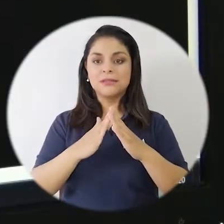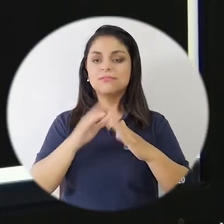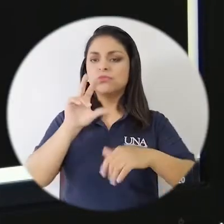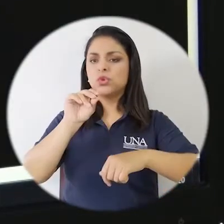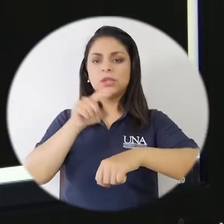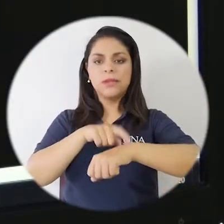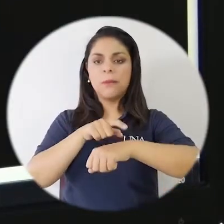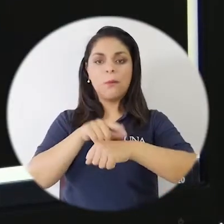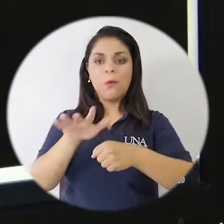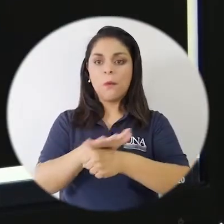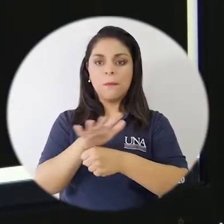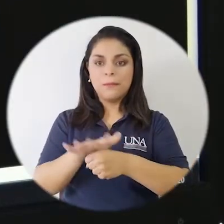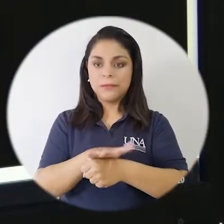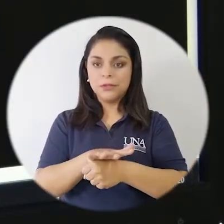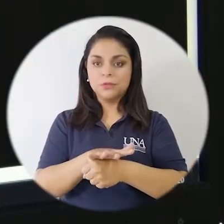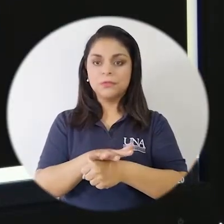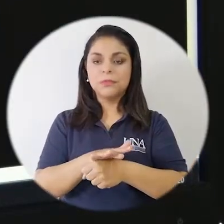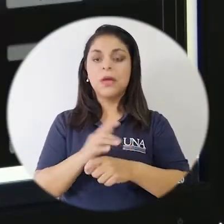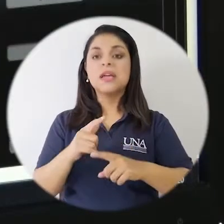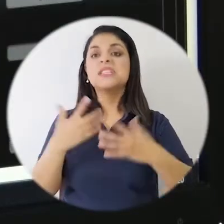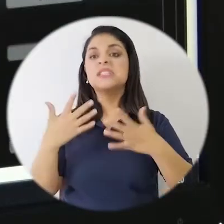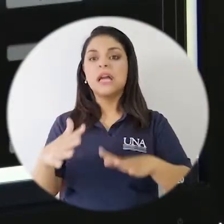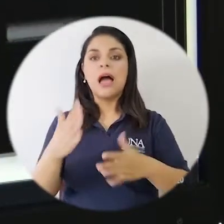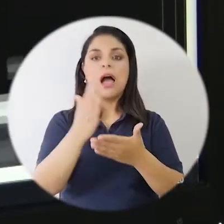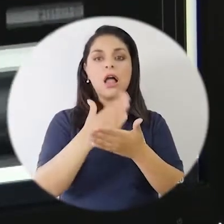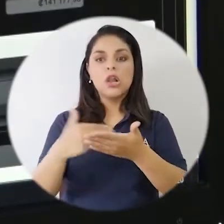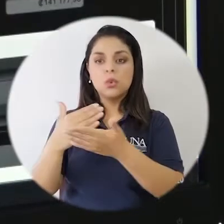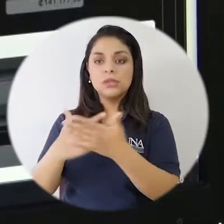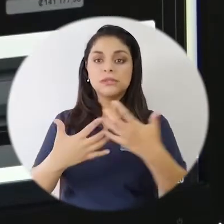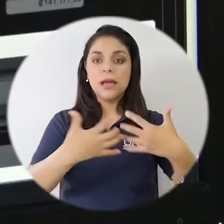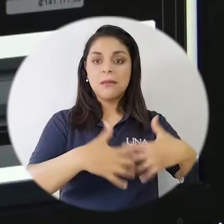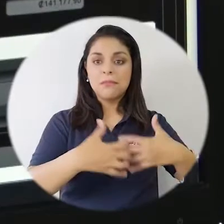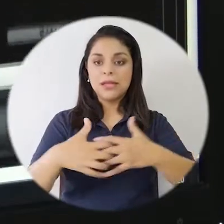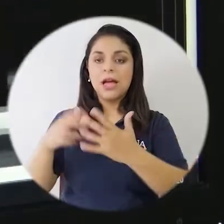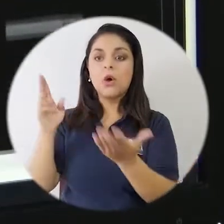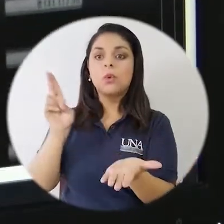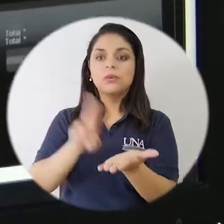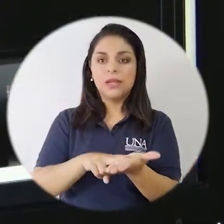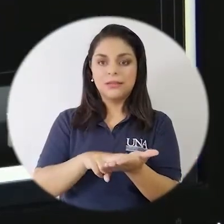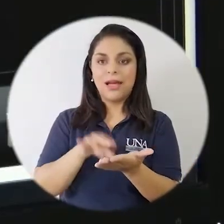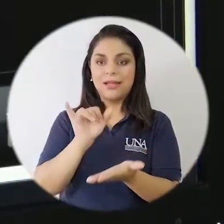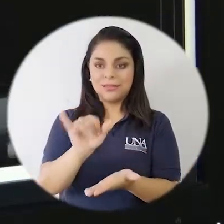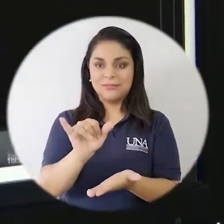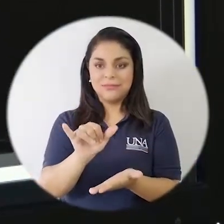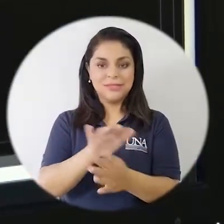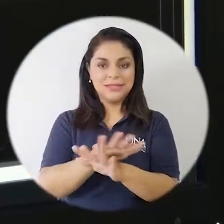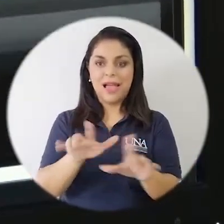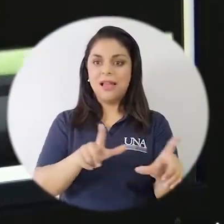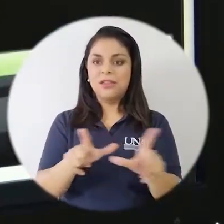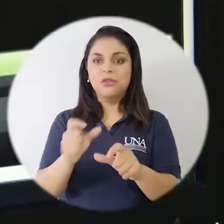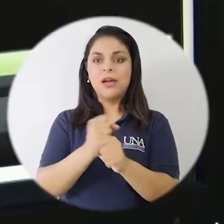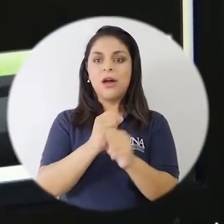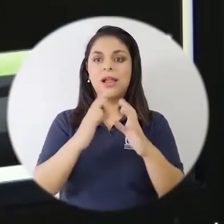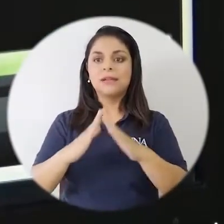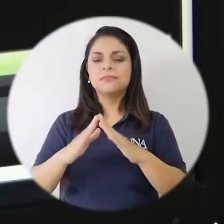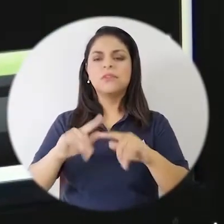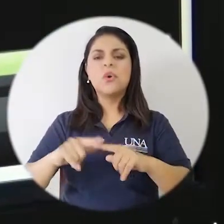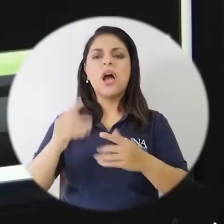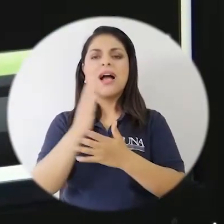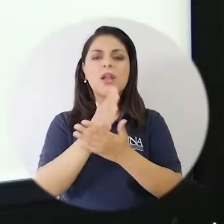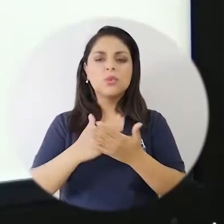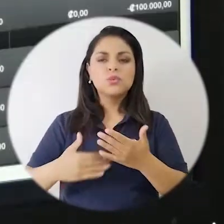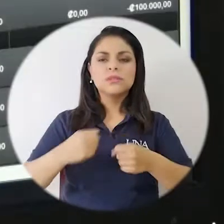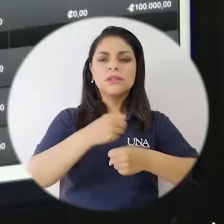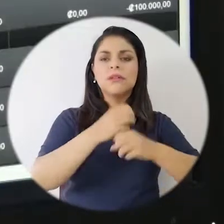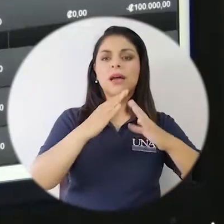tiempo completo en la generalidad, salvo empresas que ya contratan con esta modalidad, el teletrabajo era por días, por